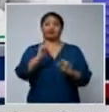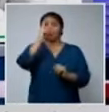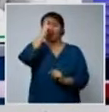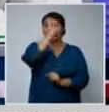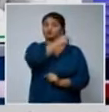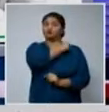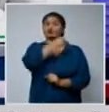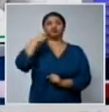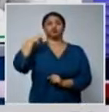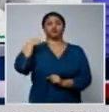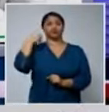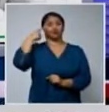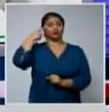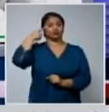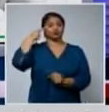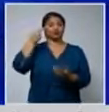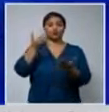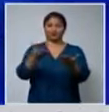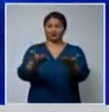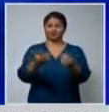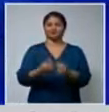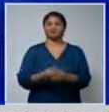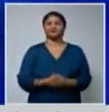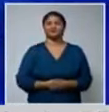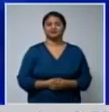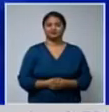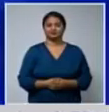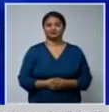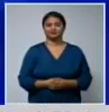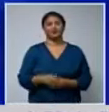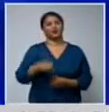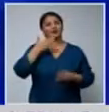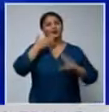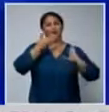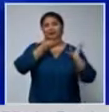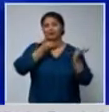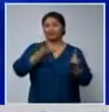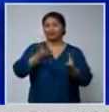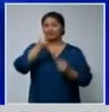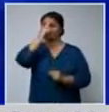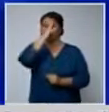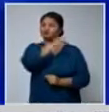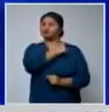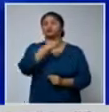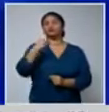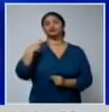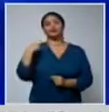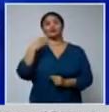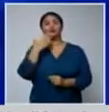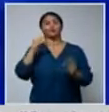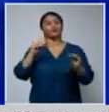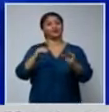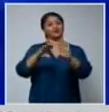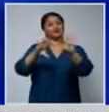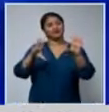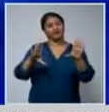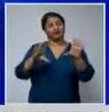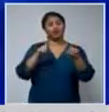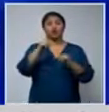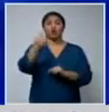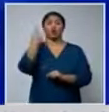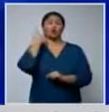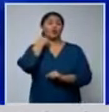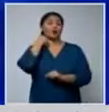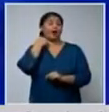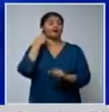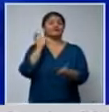epidemiología del Ministerio de Salud Pública. Bienvenido, doctor, muy buenos días. Buenos días, Gisela. Un año ya de nuestra primera transmisión, y usted